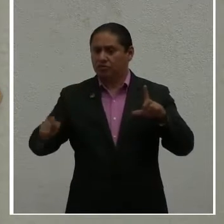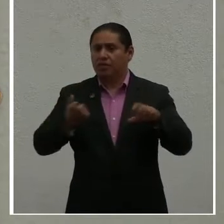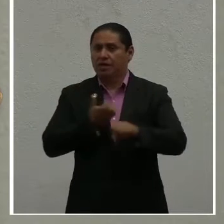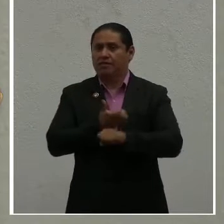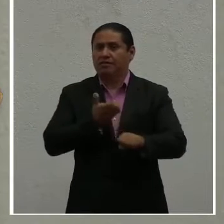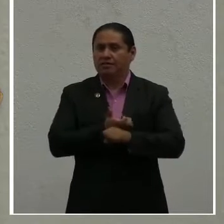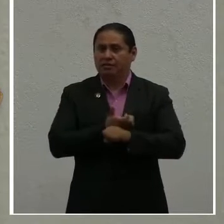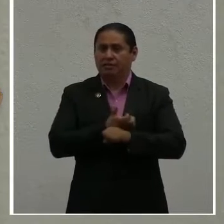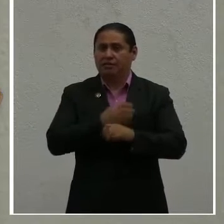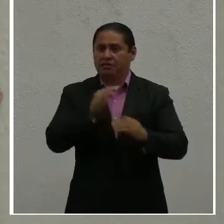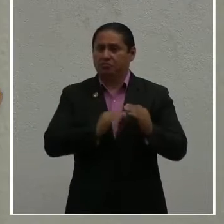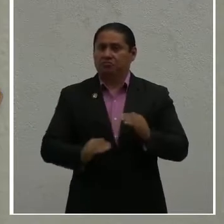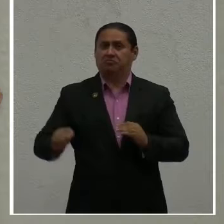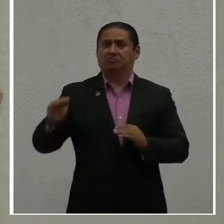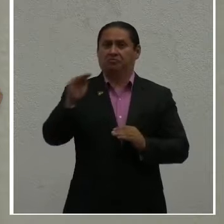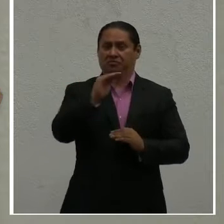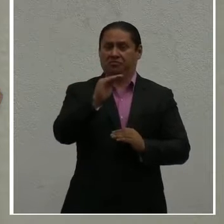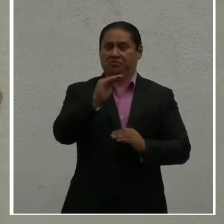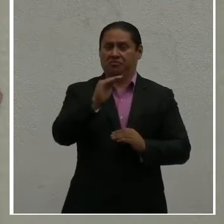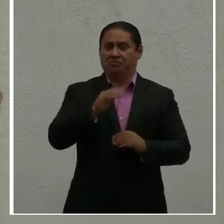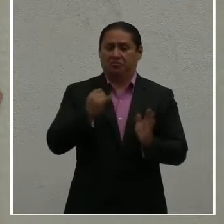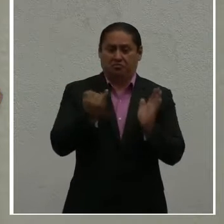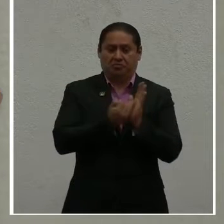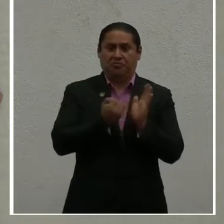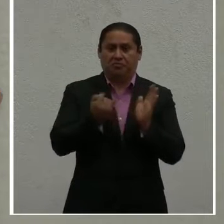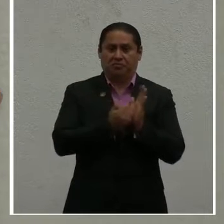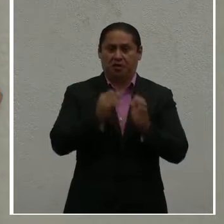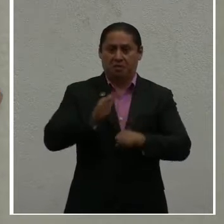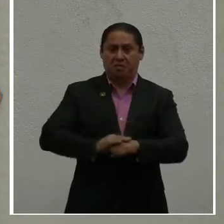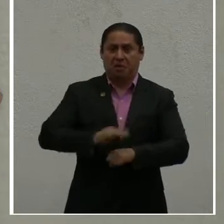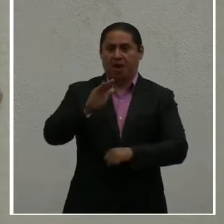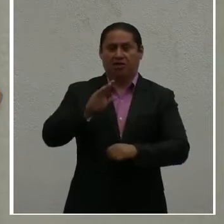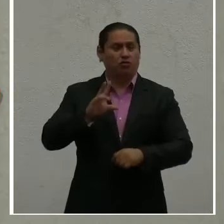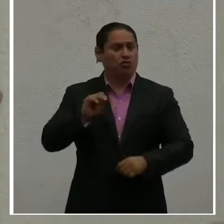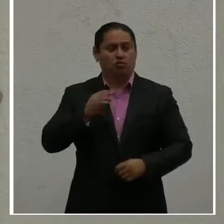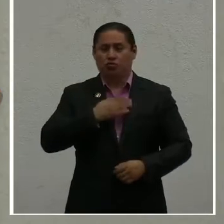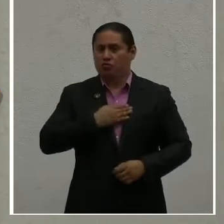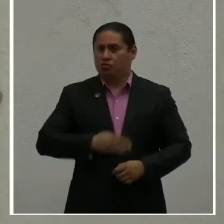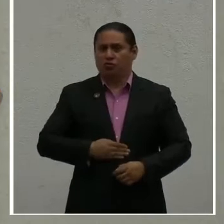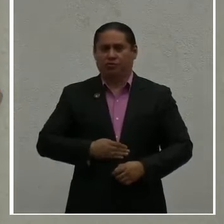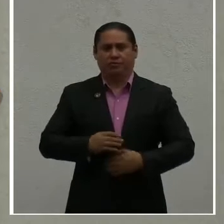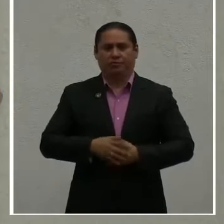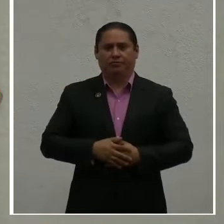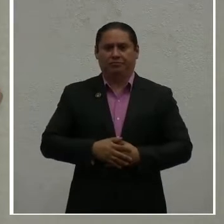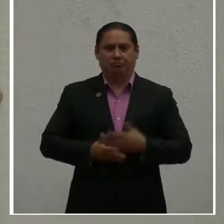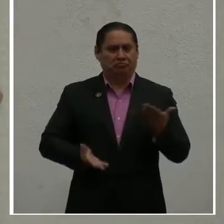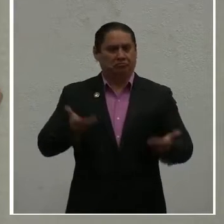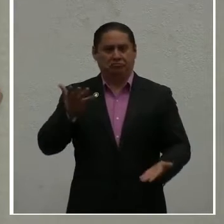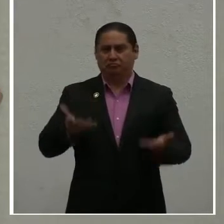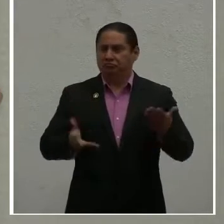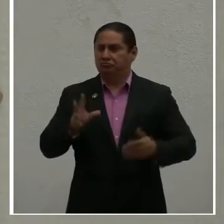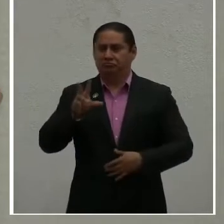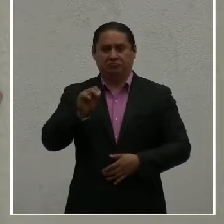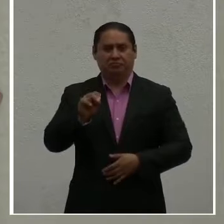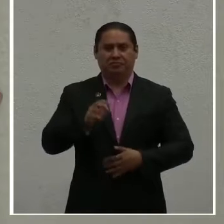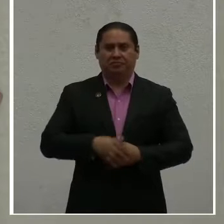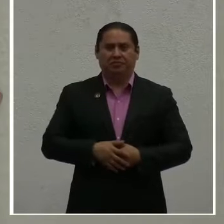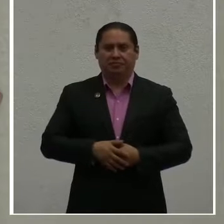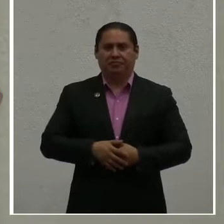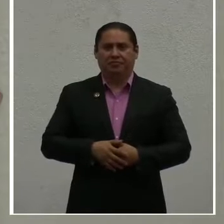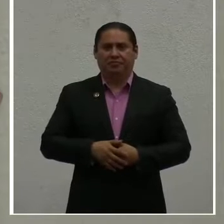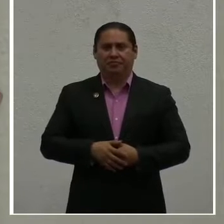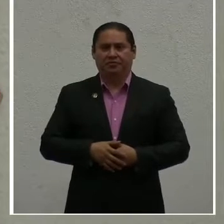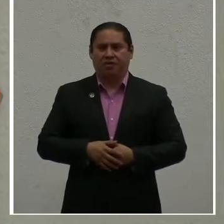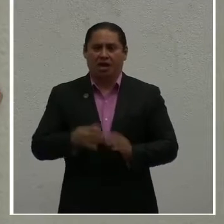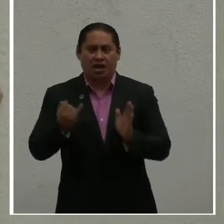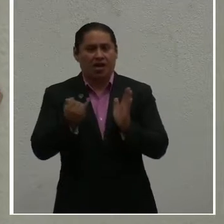por encima de ser una contribución injusta y desproporcional, ya que transforma la esencia del